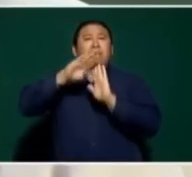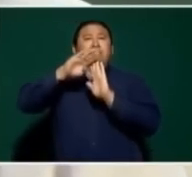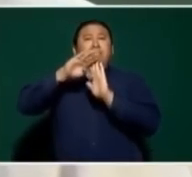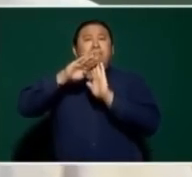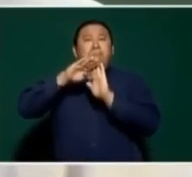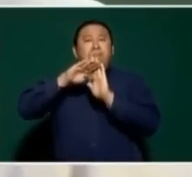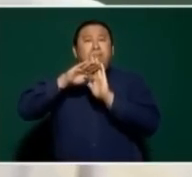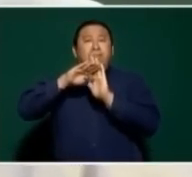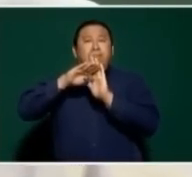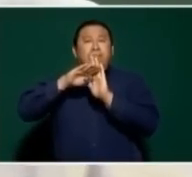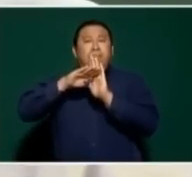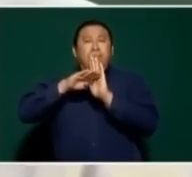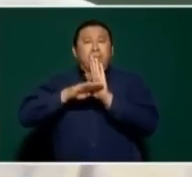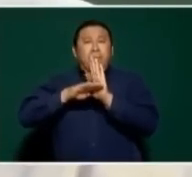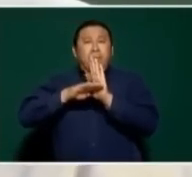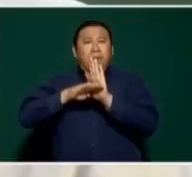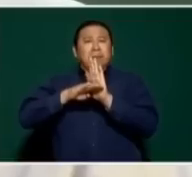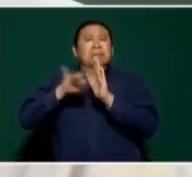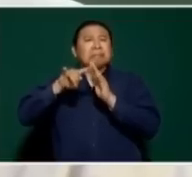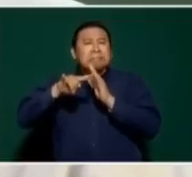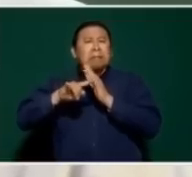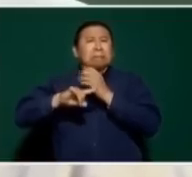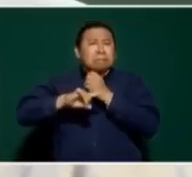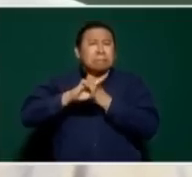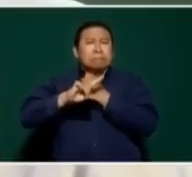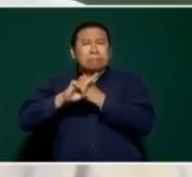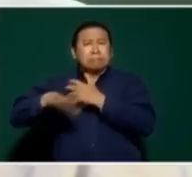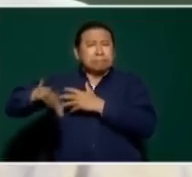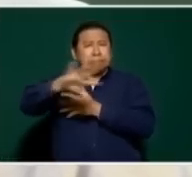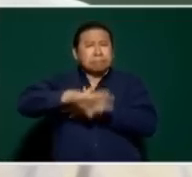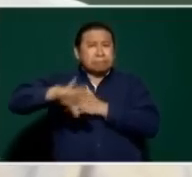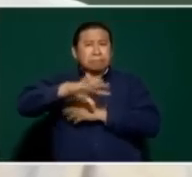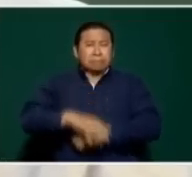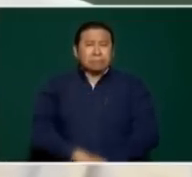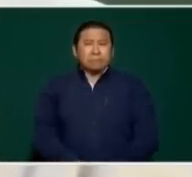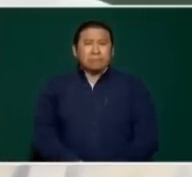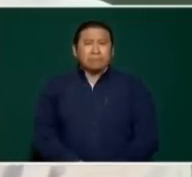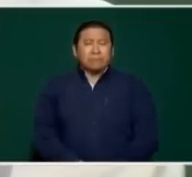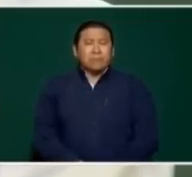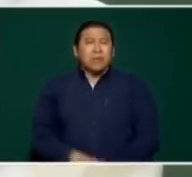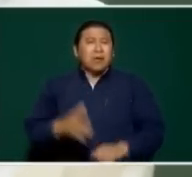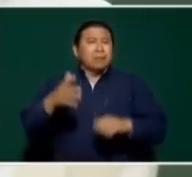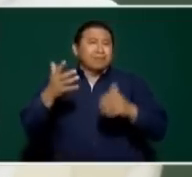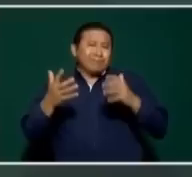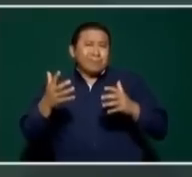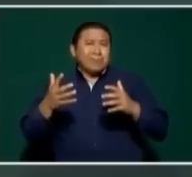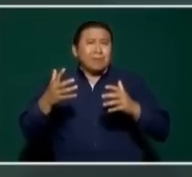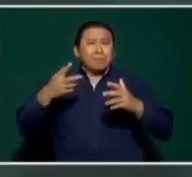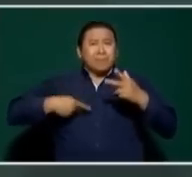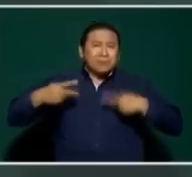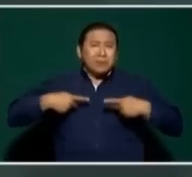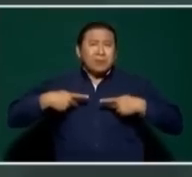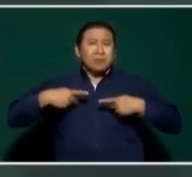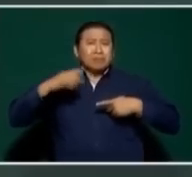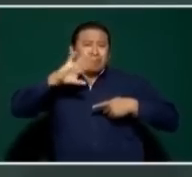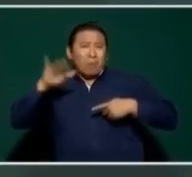disminuyendo la violencia, sobre todo el número de